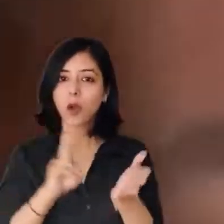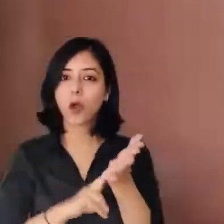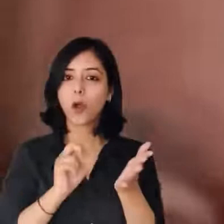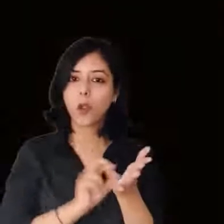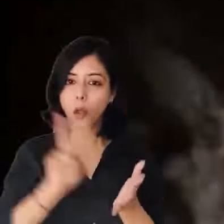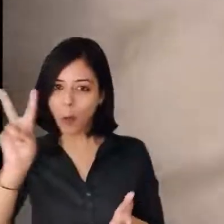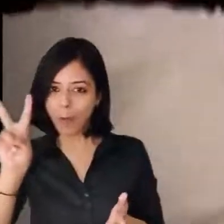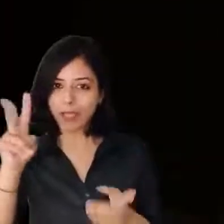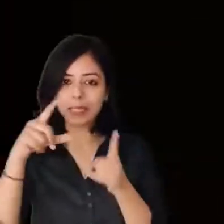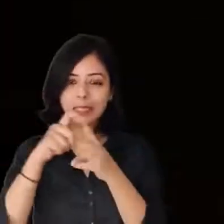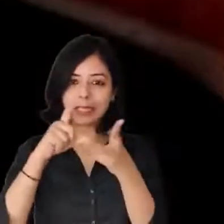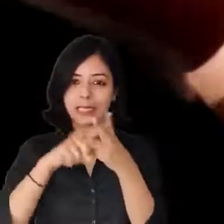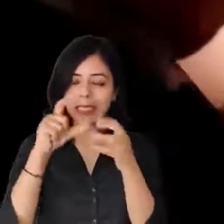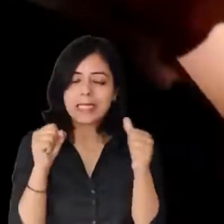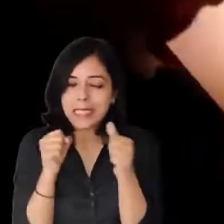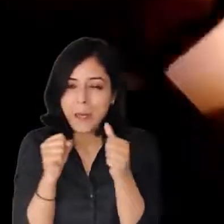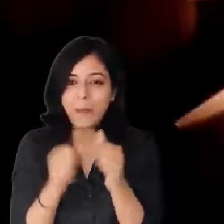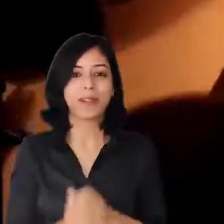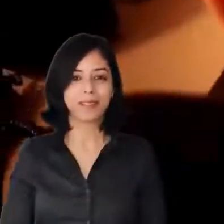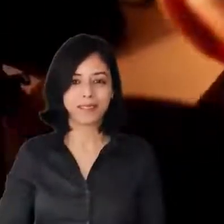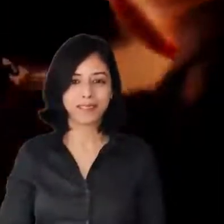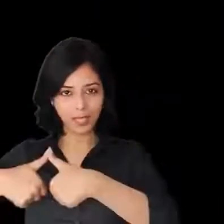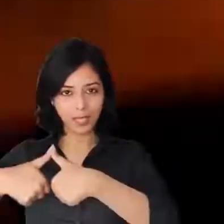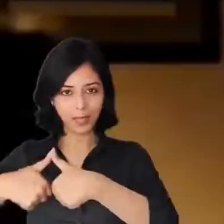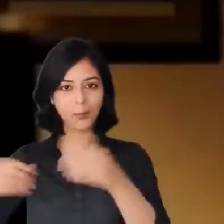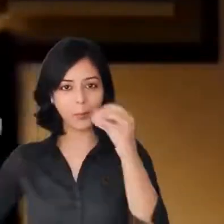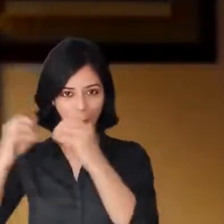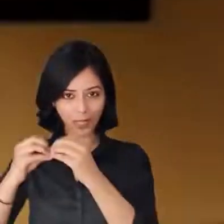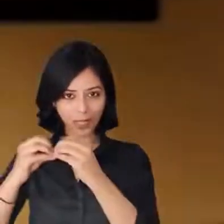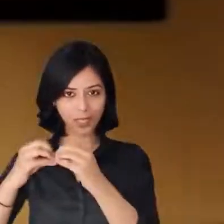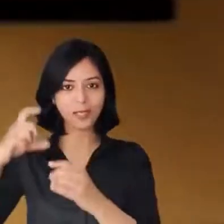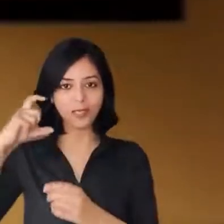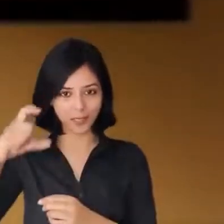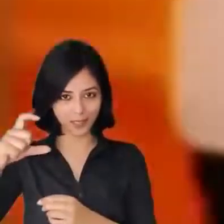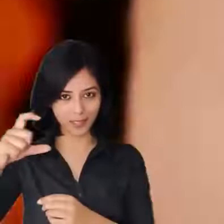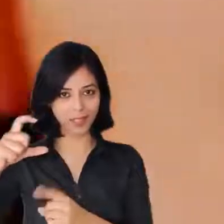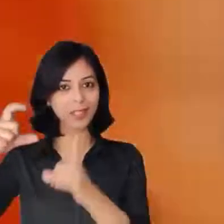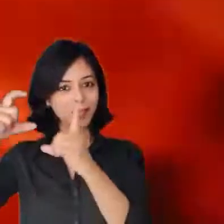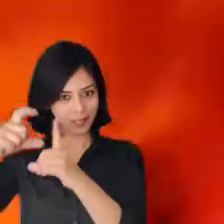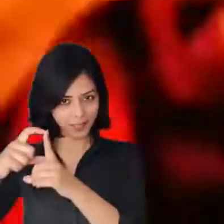con la pizarra. Un nombre les llamó la atención a ambos investigadores.